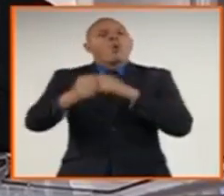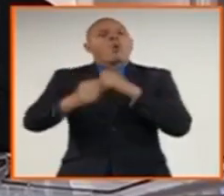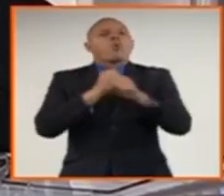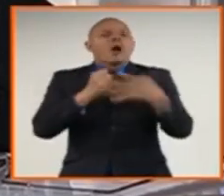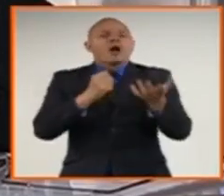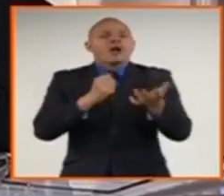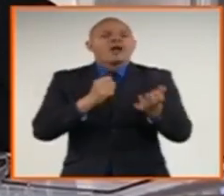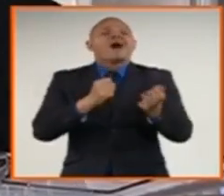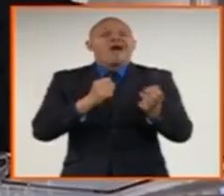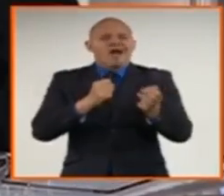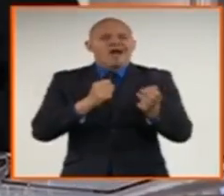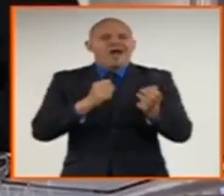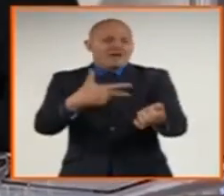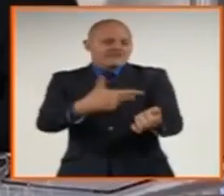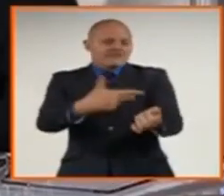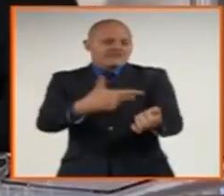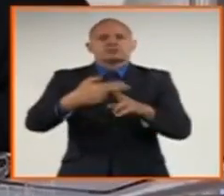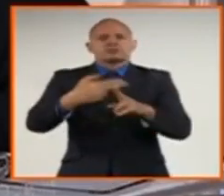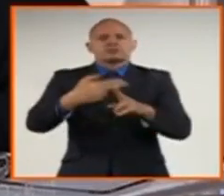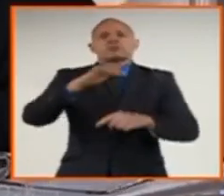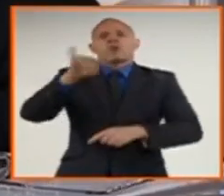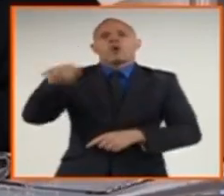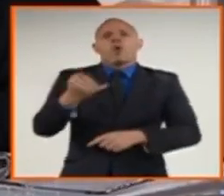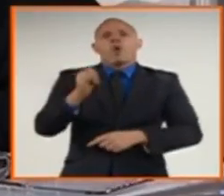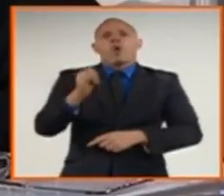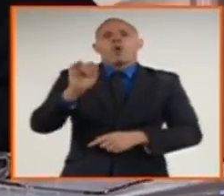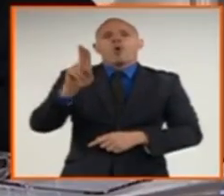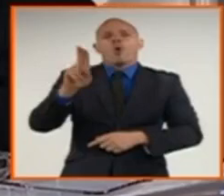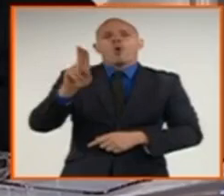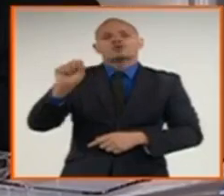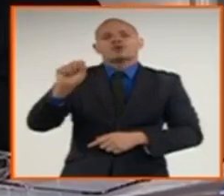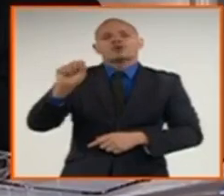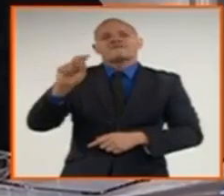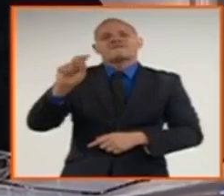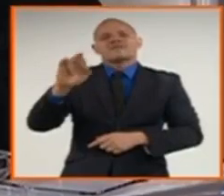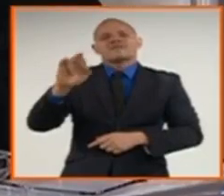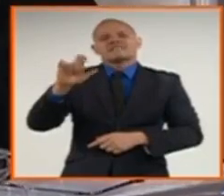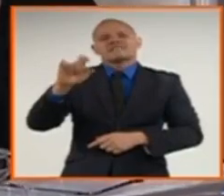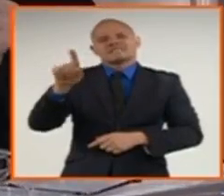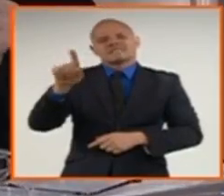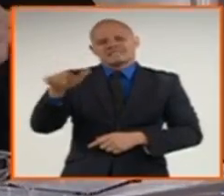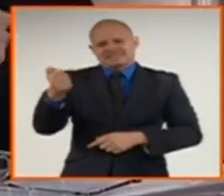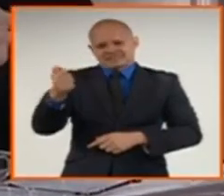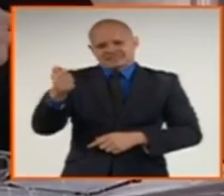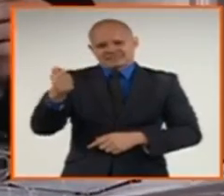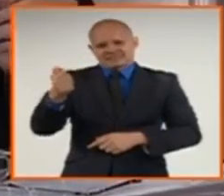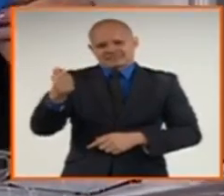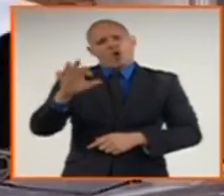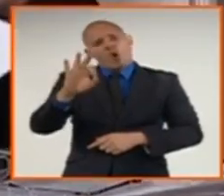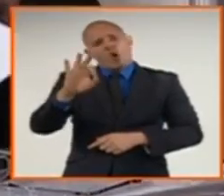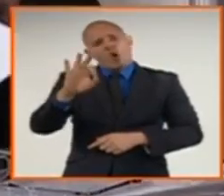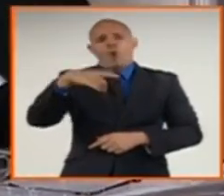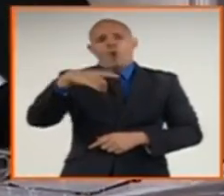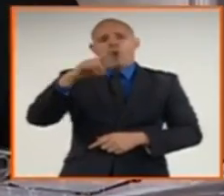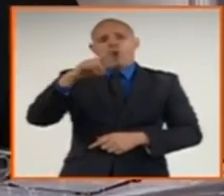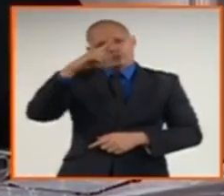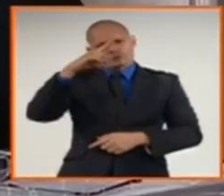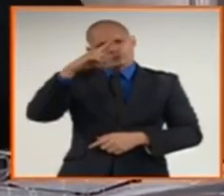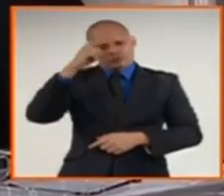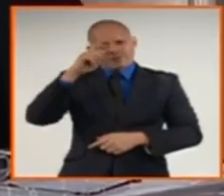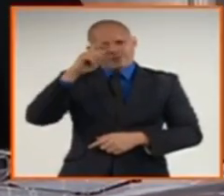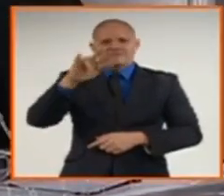uso en adultos, pero también ha tenido experiencia en niños. En la primera lámina yo pongo cómo cerró el